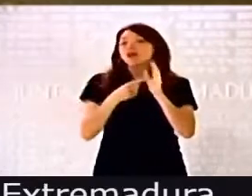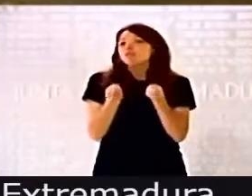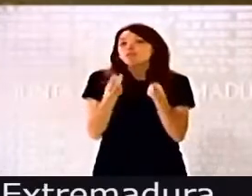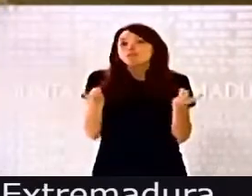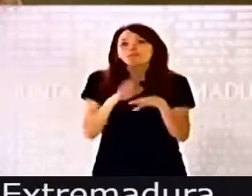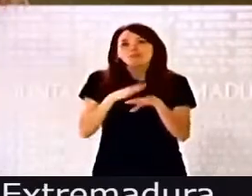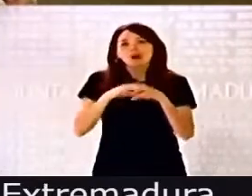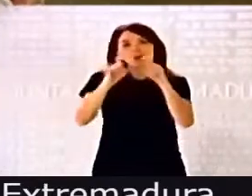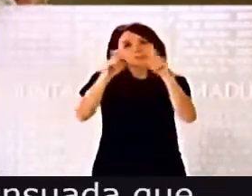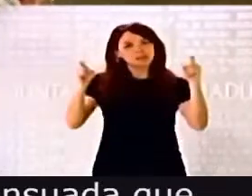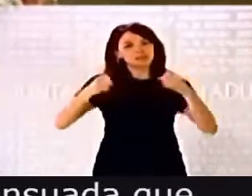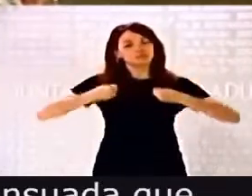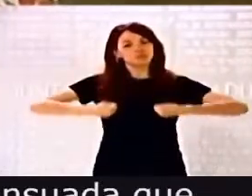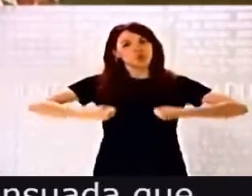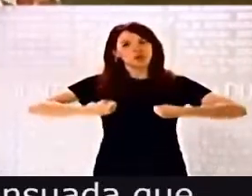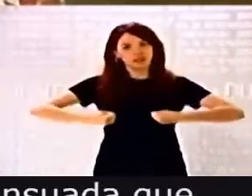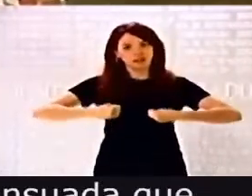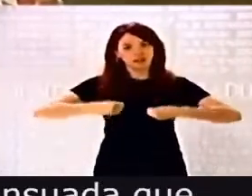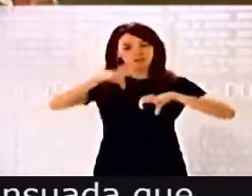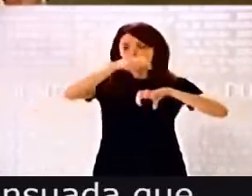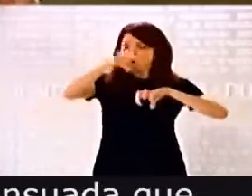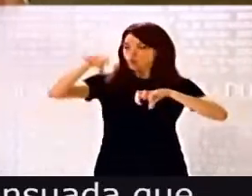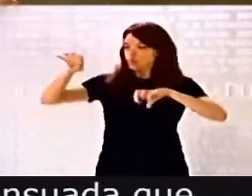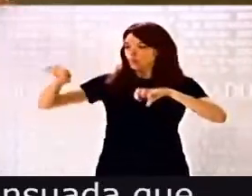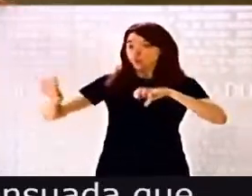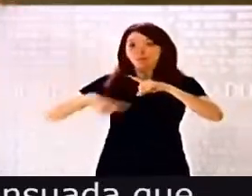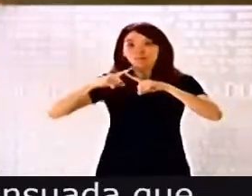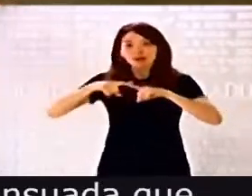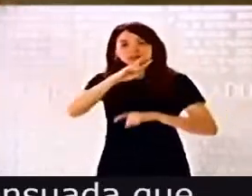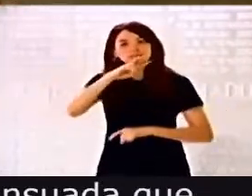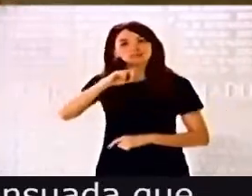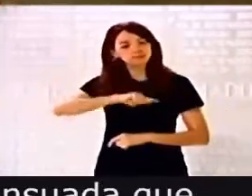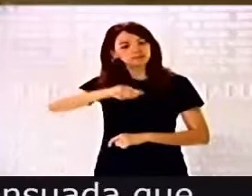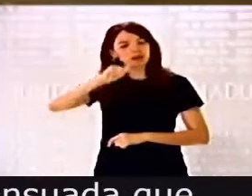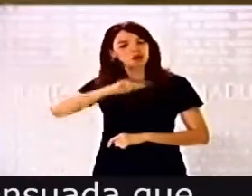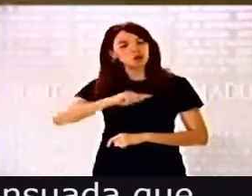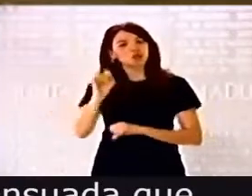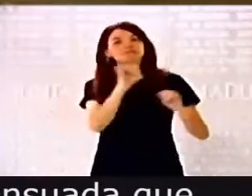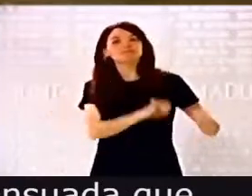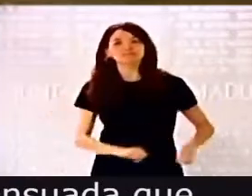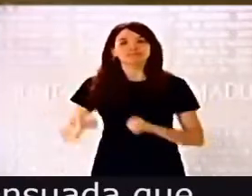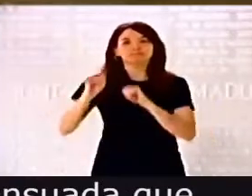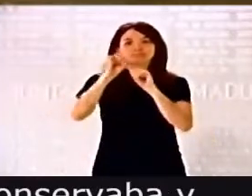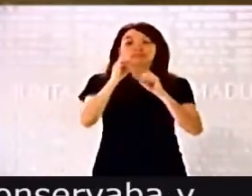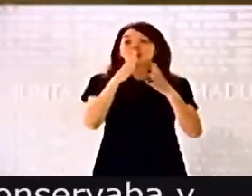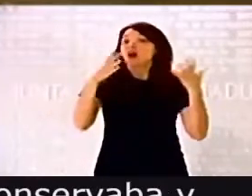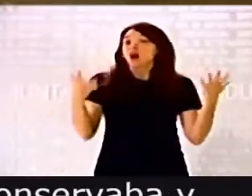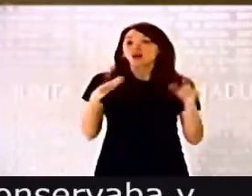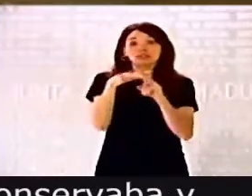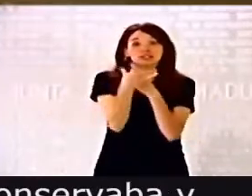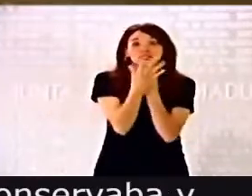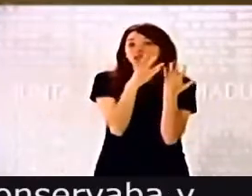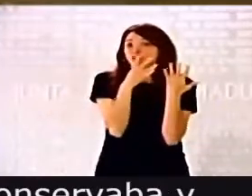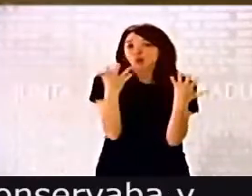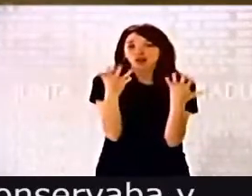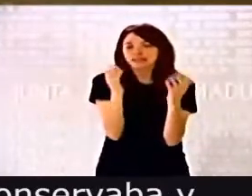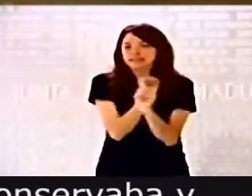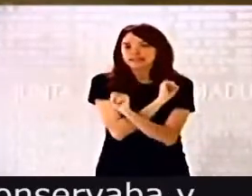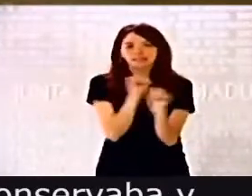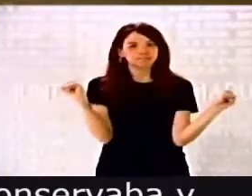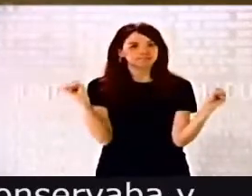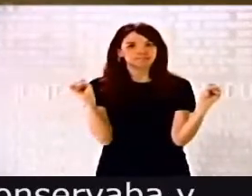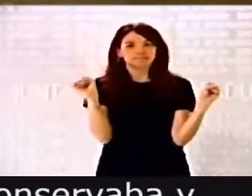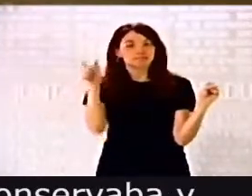vez que conservaba y protegía nuestros valores. La situación actual hace inviable económicamente para